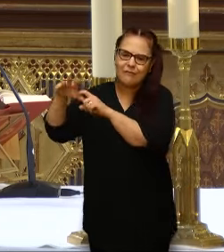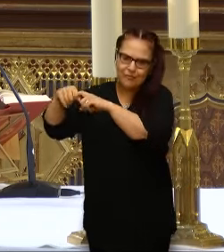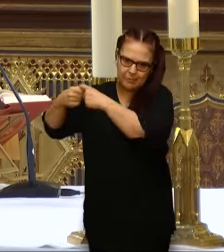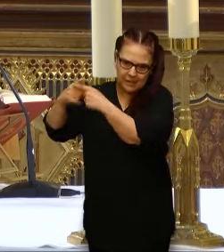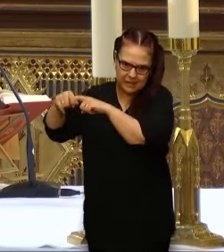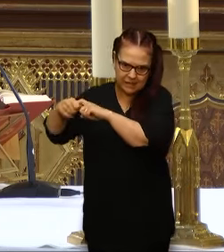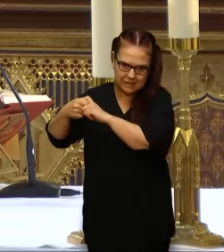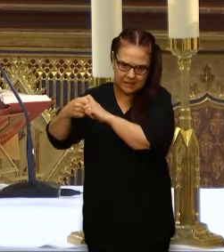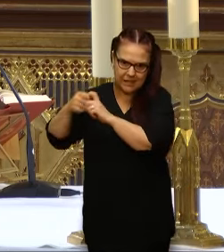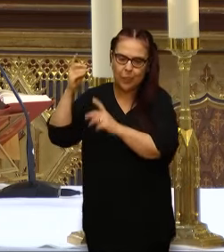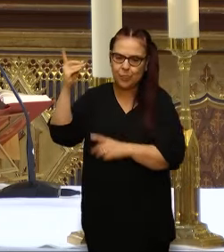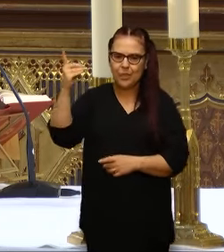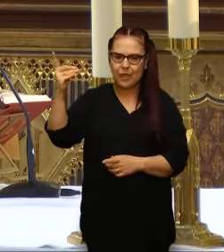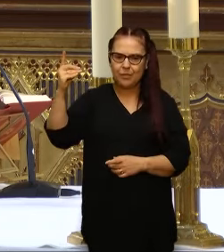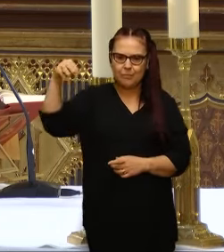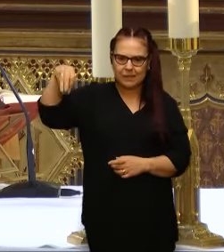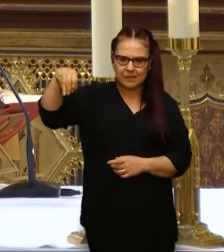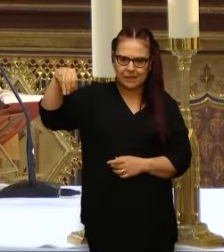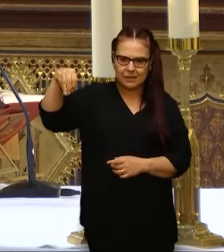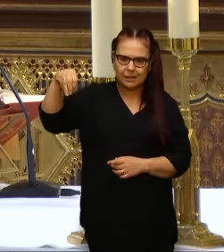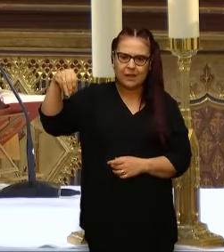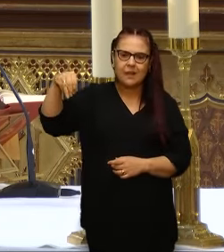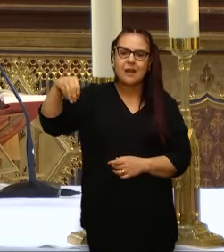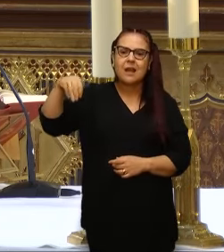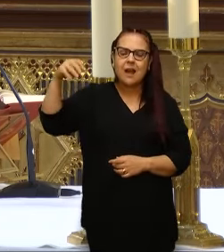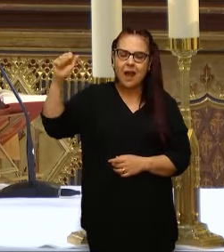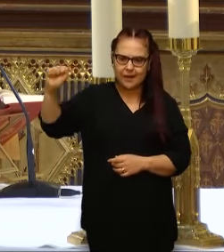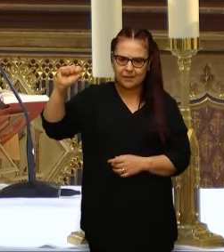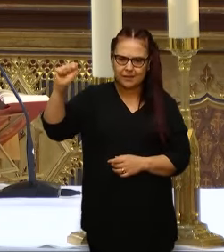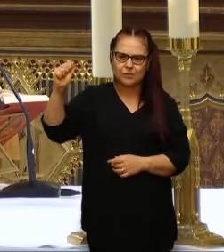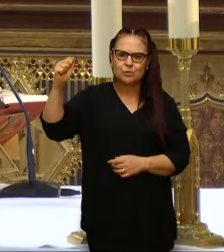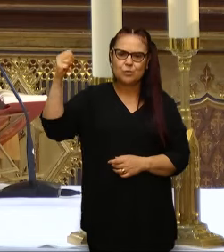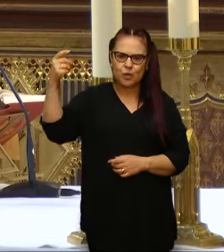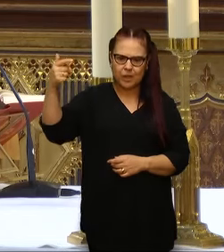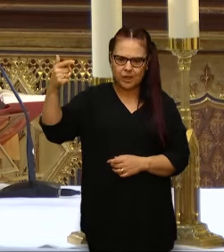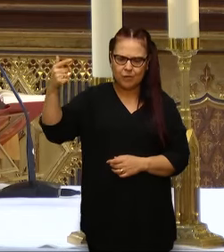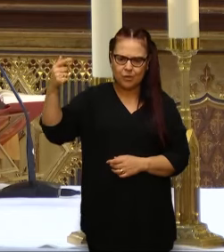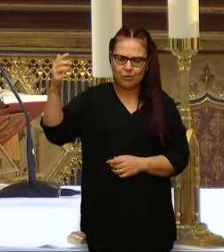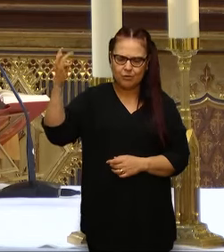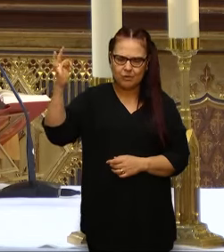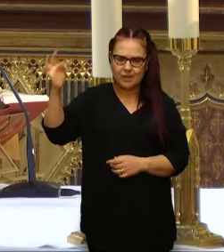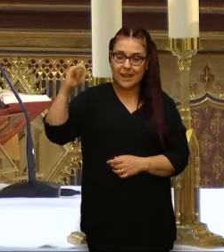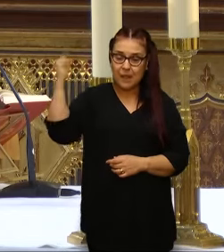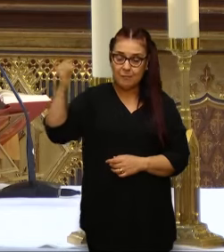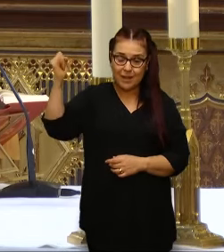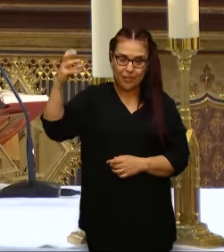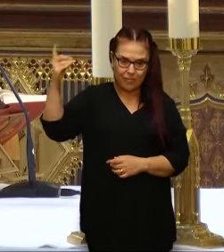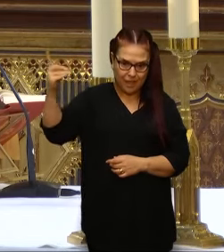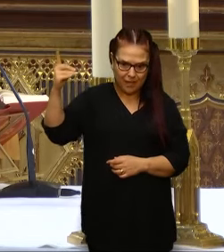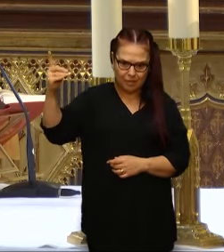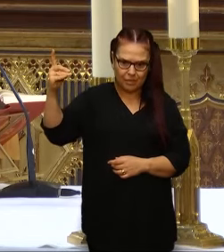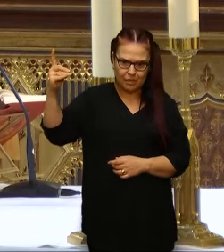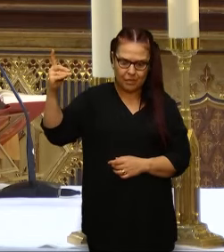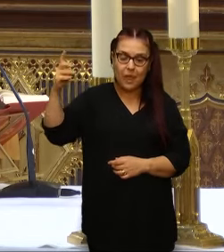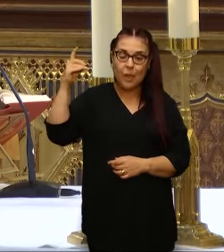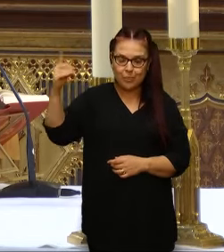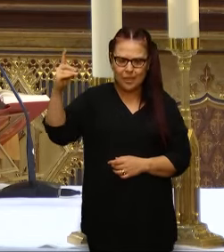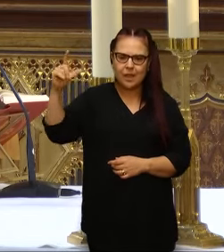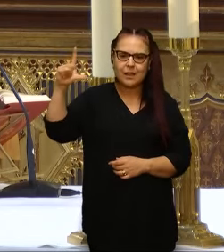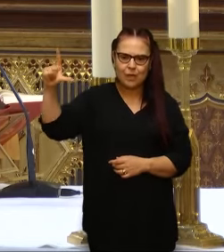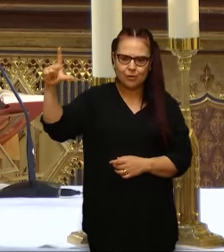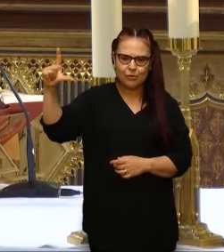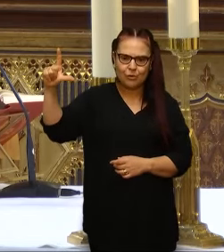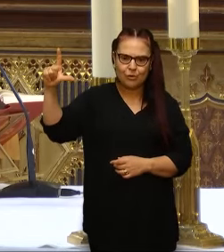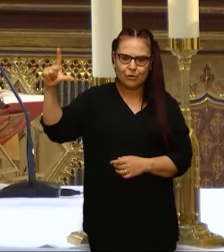familias Díaz Martín, Aranda Trujillo, Jiménez Díaz, Díaz